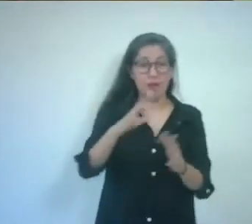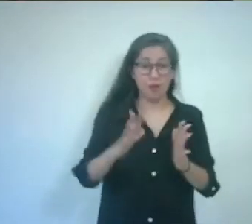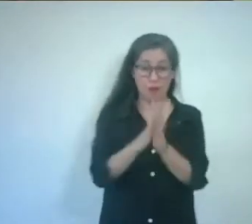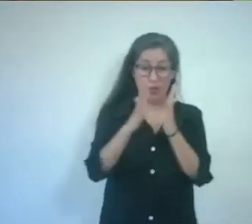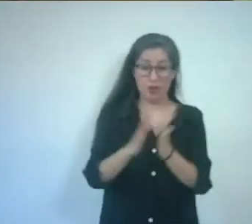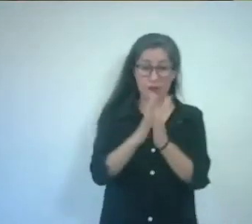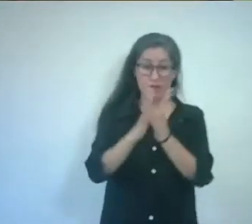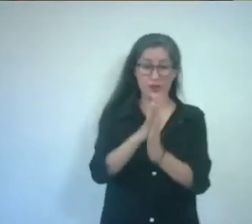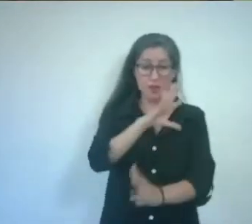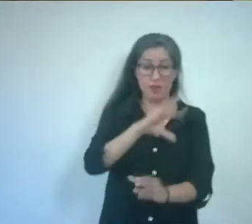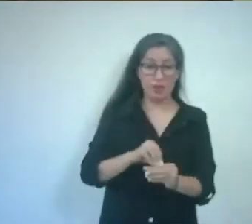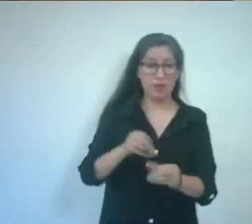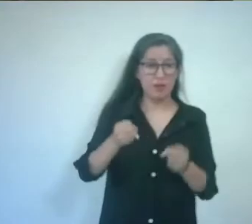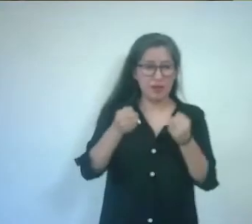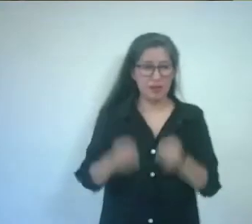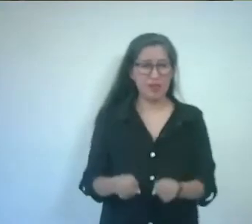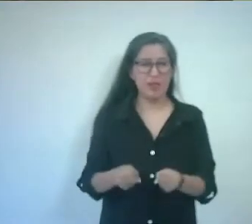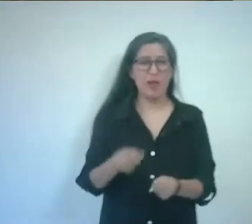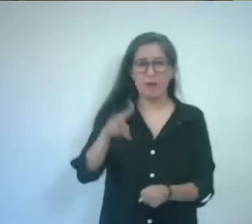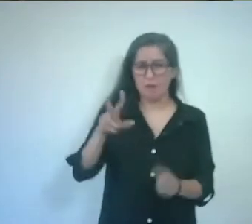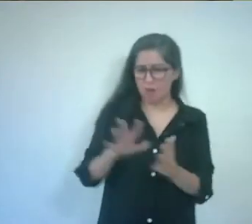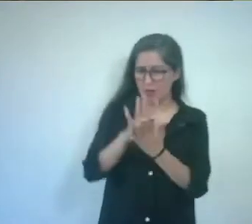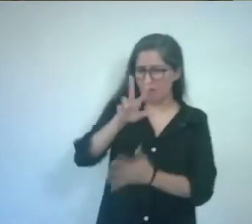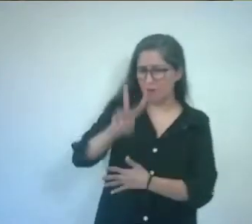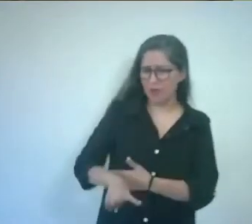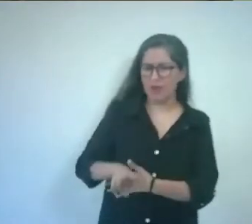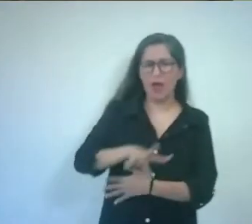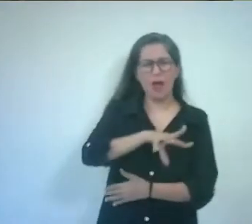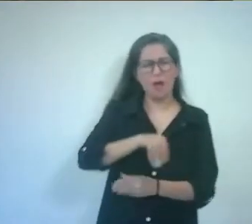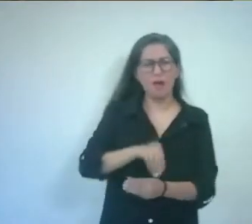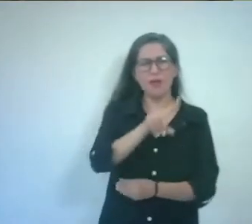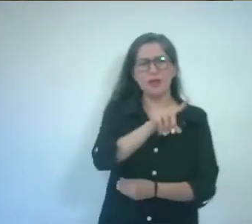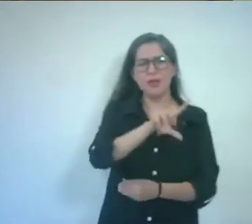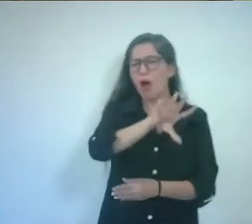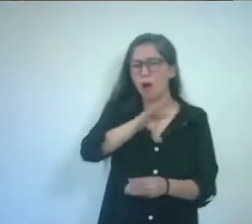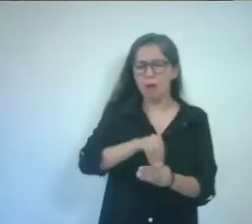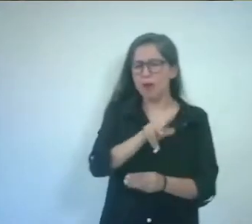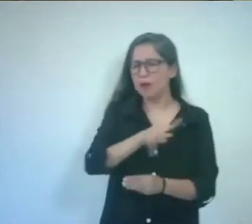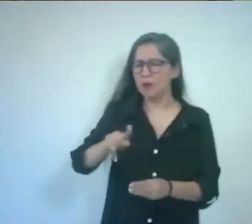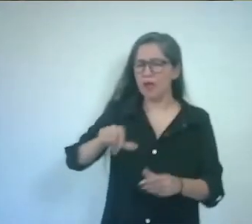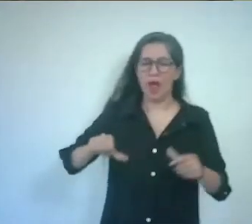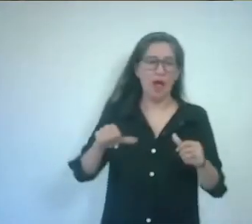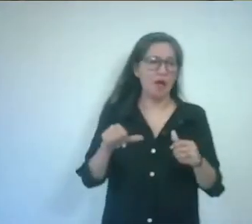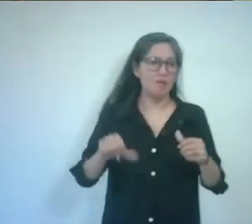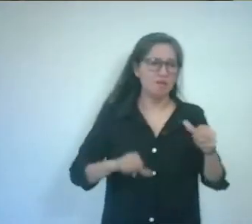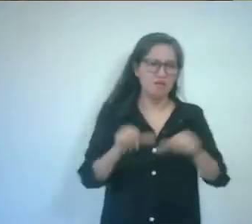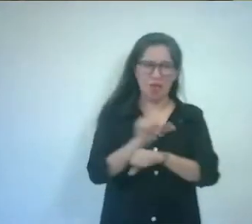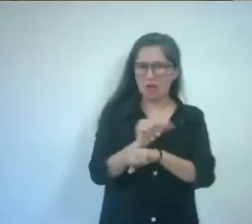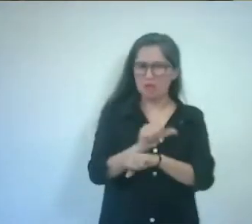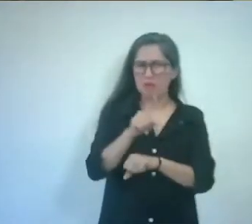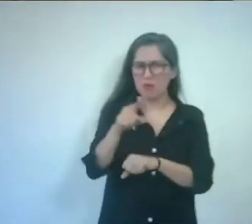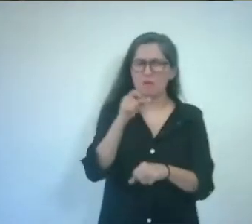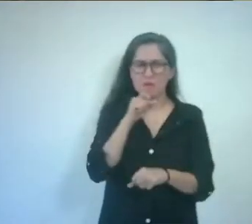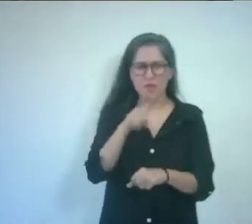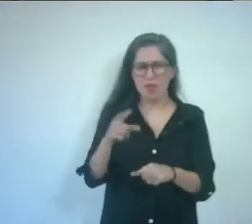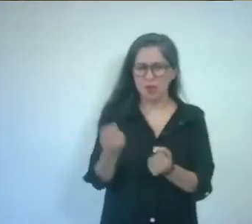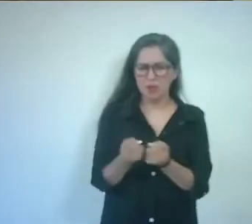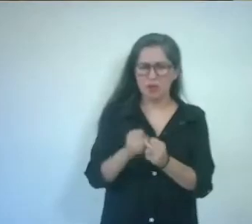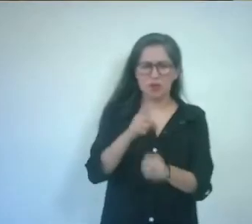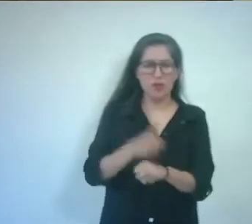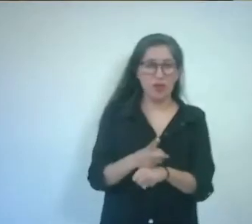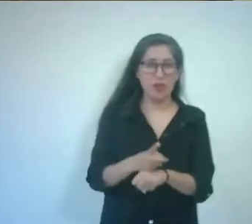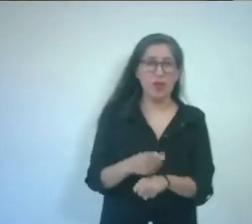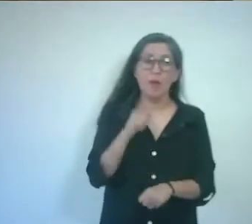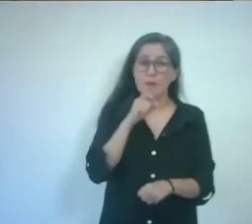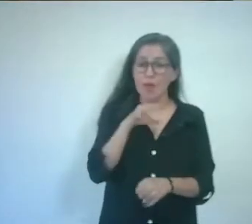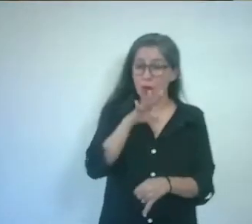se consolida con la participación real y efectiva de todas y todos los actores de una sociedad. Finalizo mi mensaje recordando